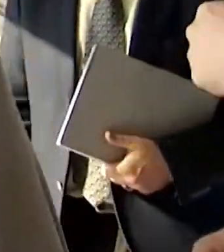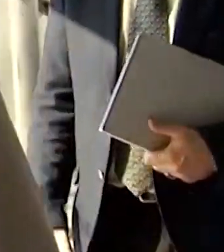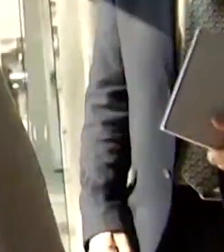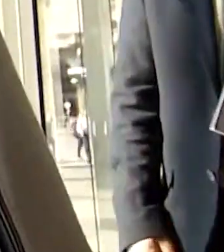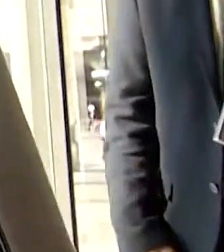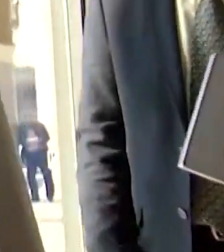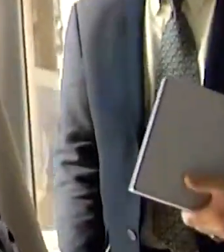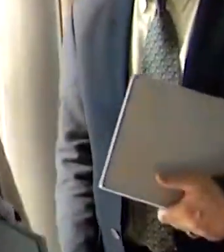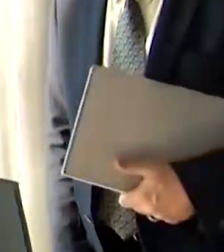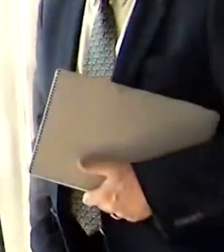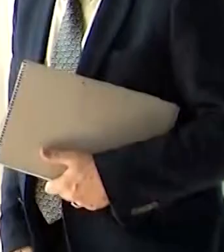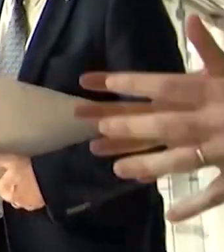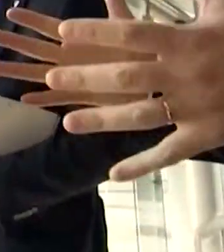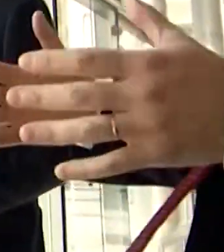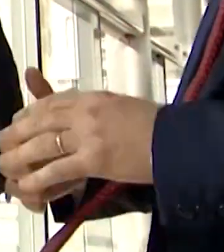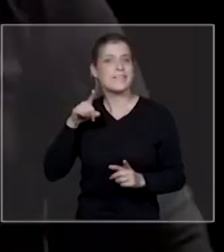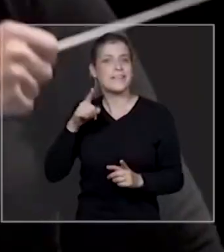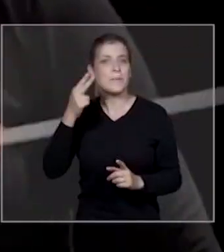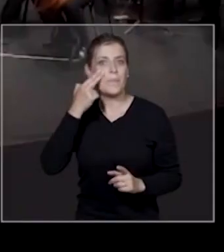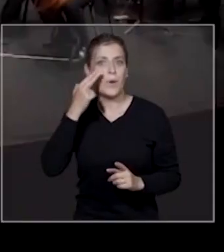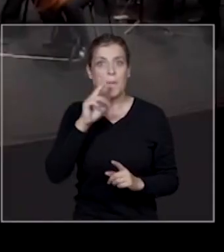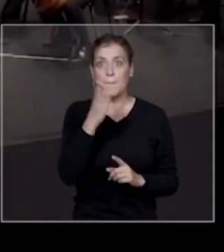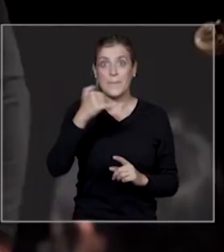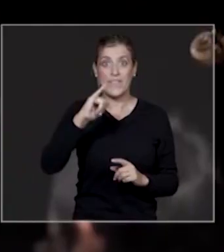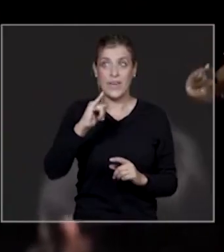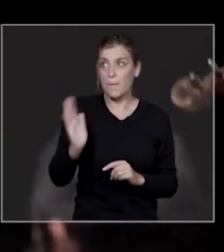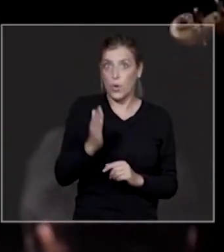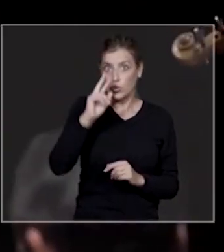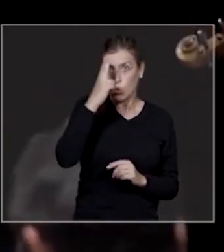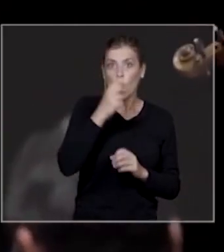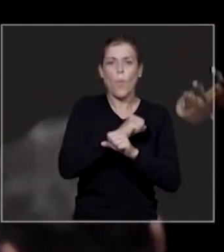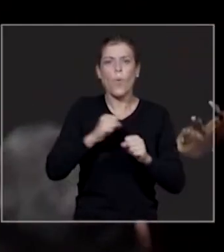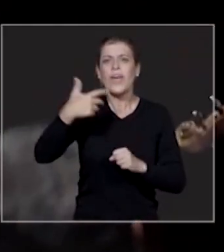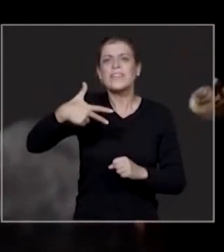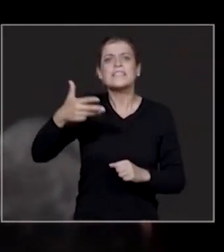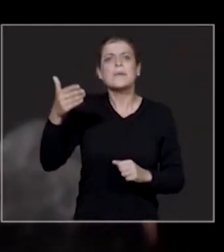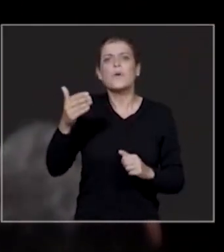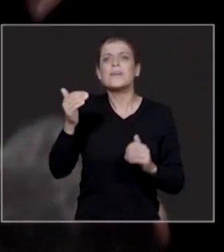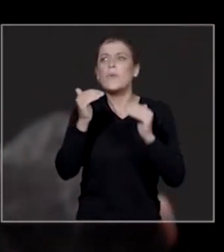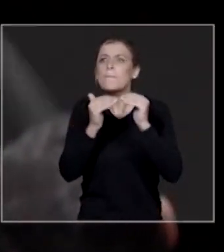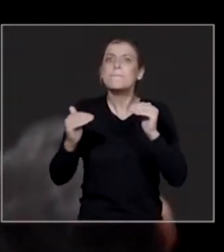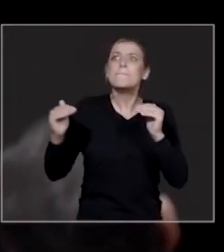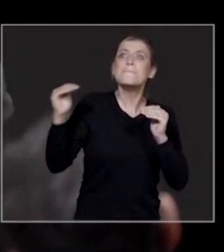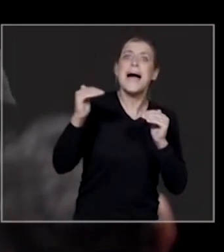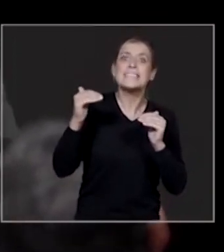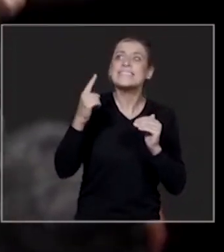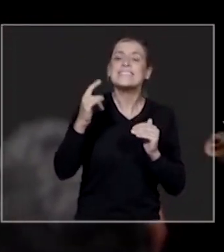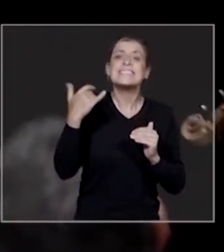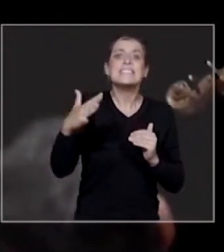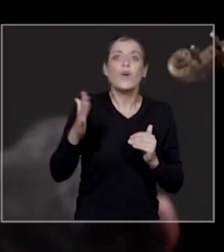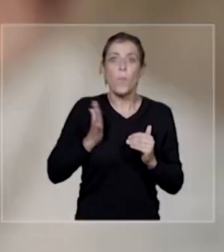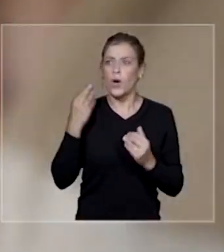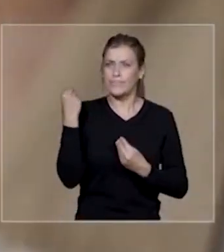ministros fueron mujeres en el último ciclo electoral si las mujeres participaran del mercado laboral en igual proporción que los hombres